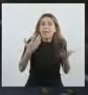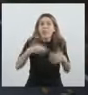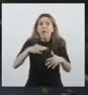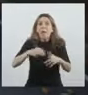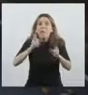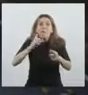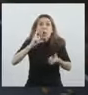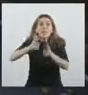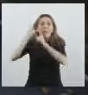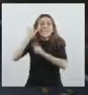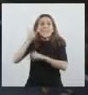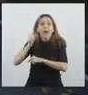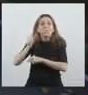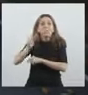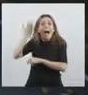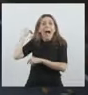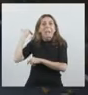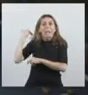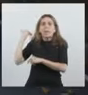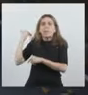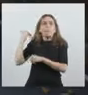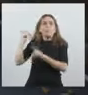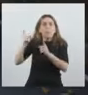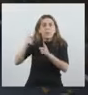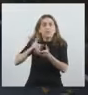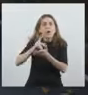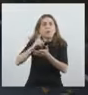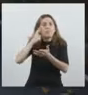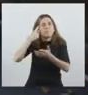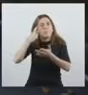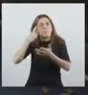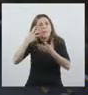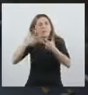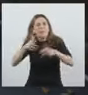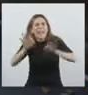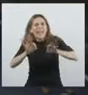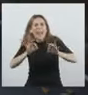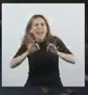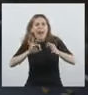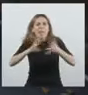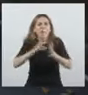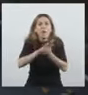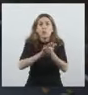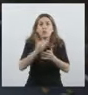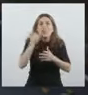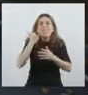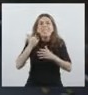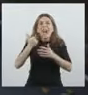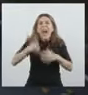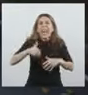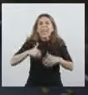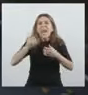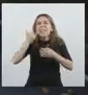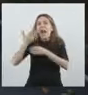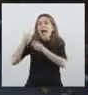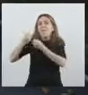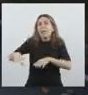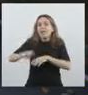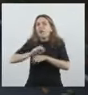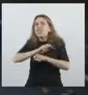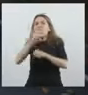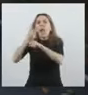de la misma. La Argentina ha entrado en la segunda ola. En los países europeos y